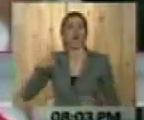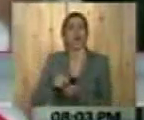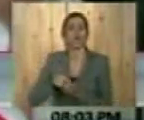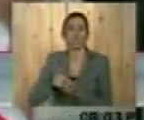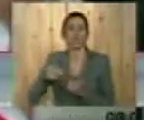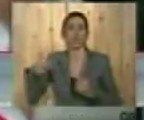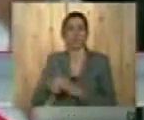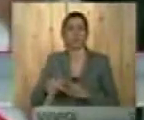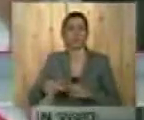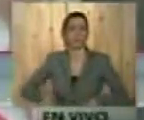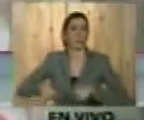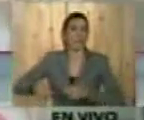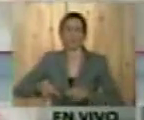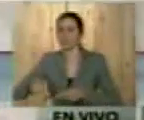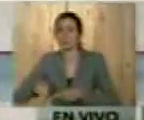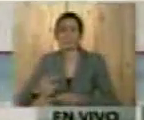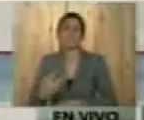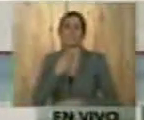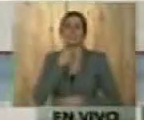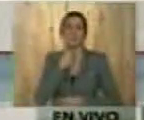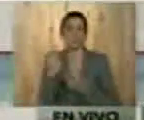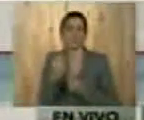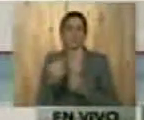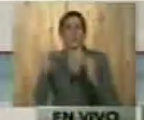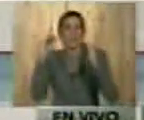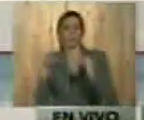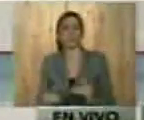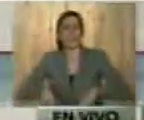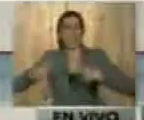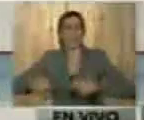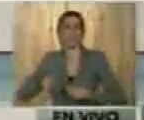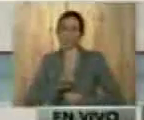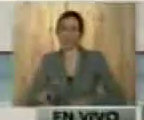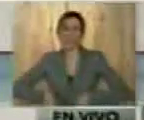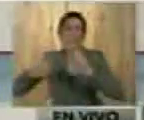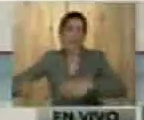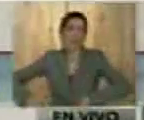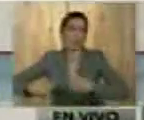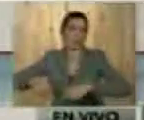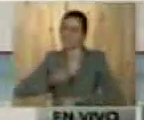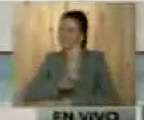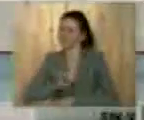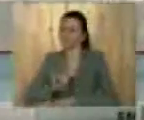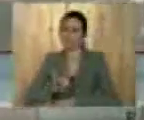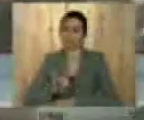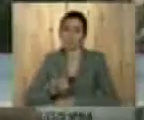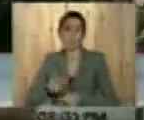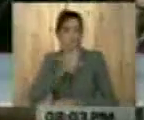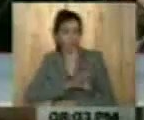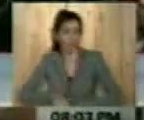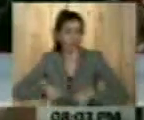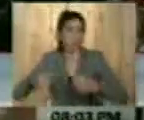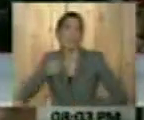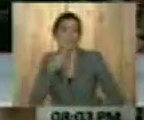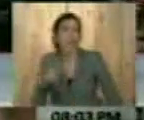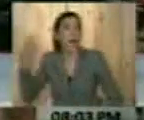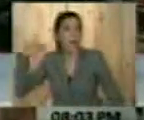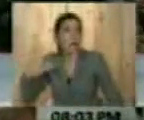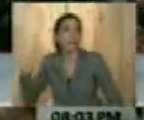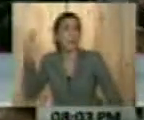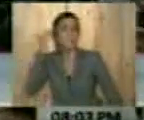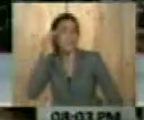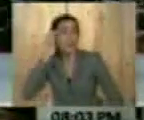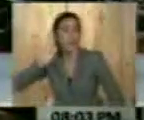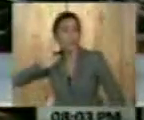crisis. Y como estamos en crisis, hay que reducir los gastos. Y lo primero, los gastos sociales, porque son muy grandes. Esa es la mentalidad